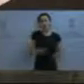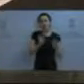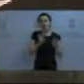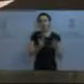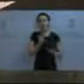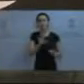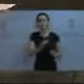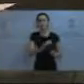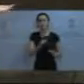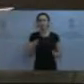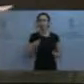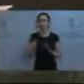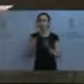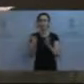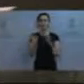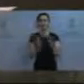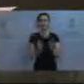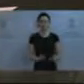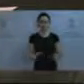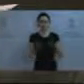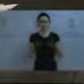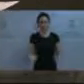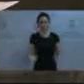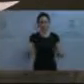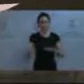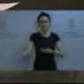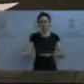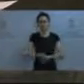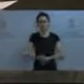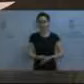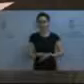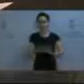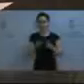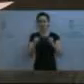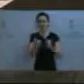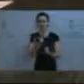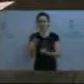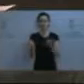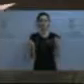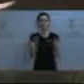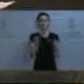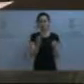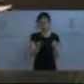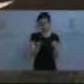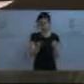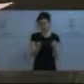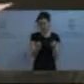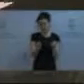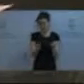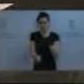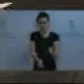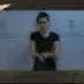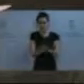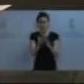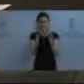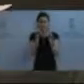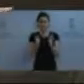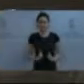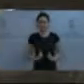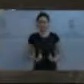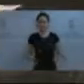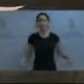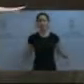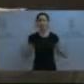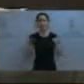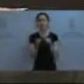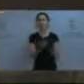comunidad autónoma y los meses de mayor demanda en el oriente, en el occidente y en el centro siguen siendo y siguen